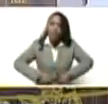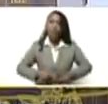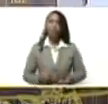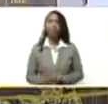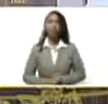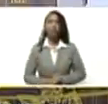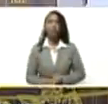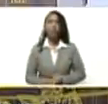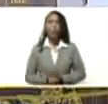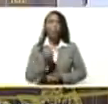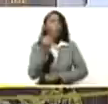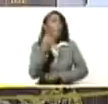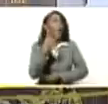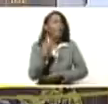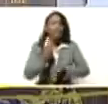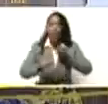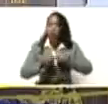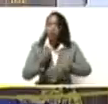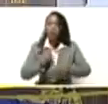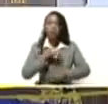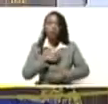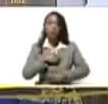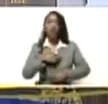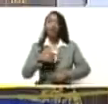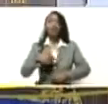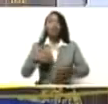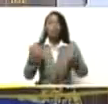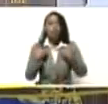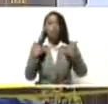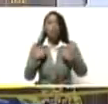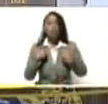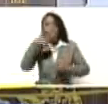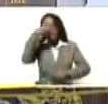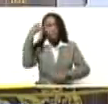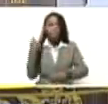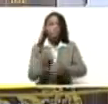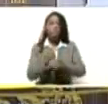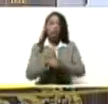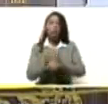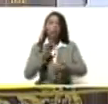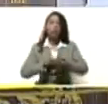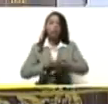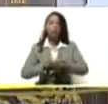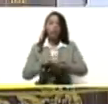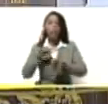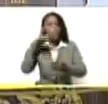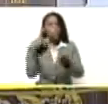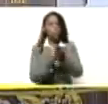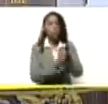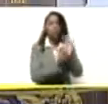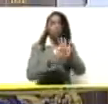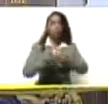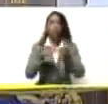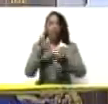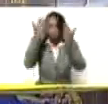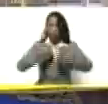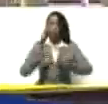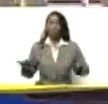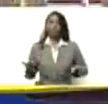cuántas cosas hemos pasado y le mostremos al mundo quiénes somos fíjense que este año